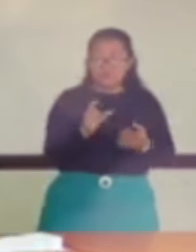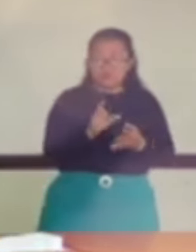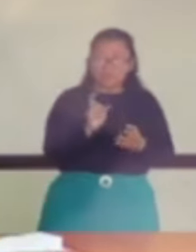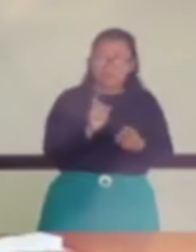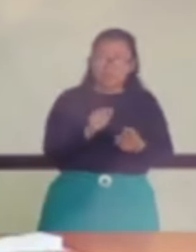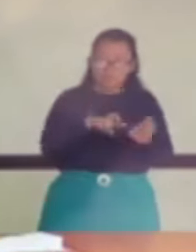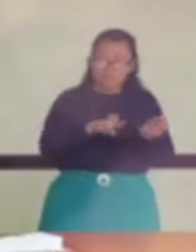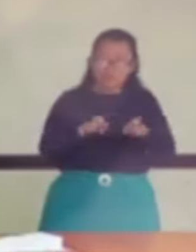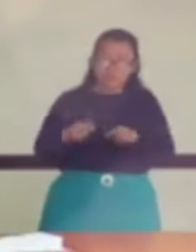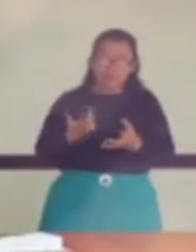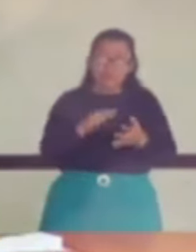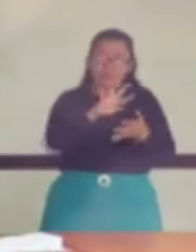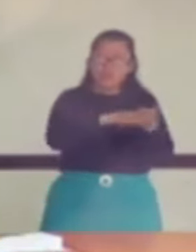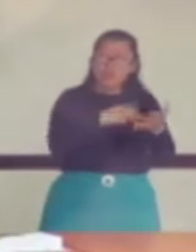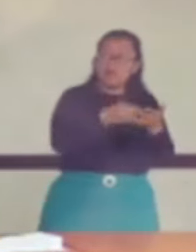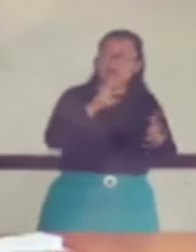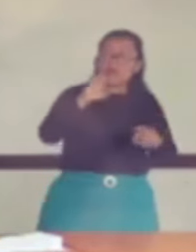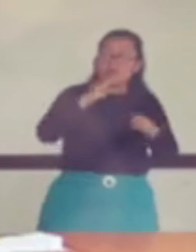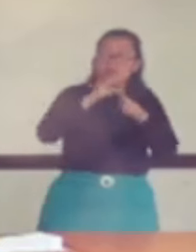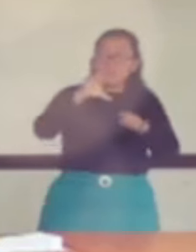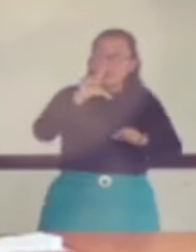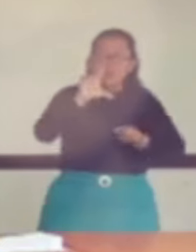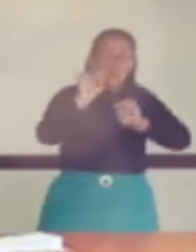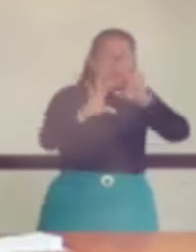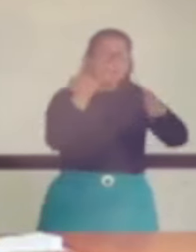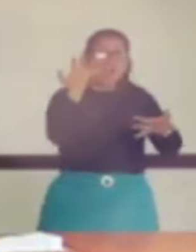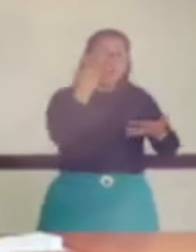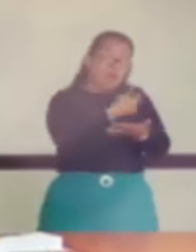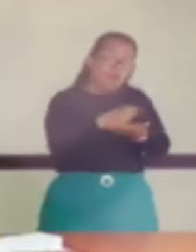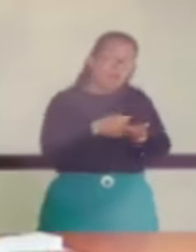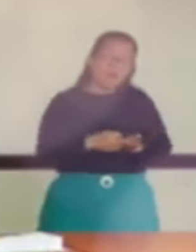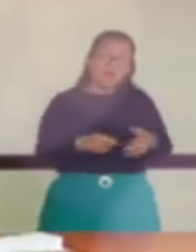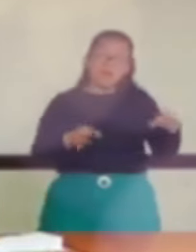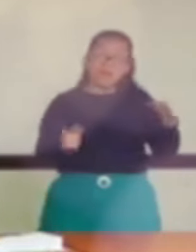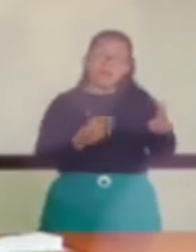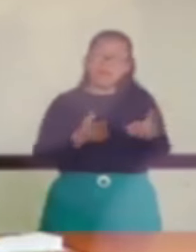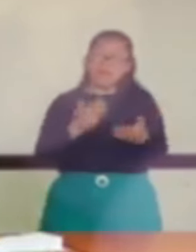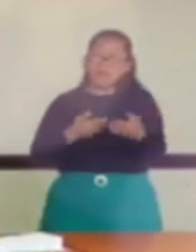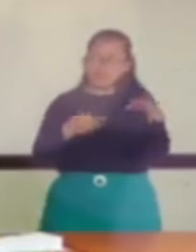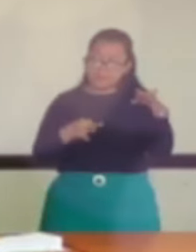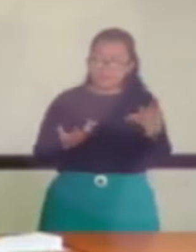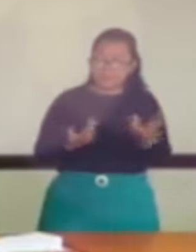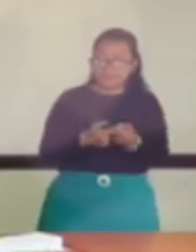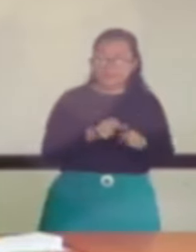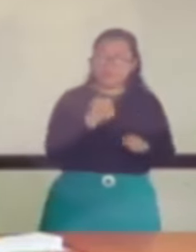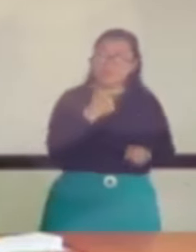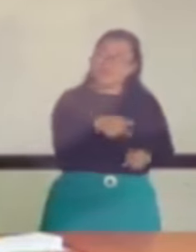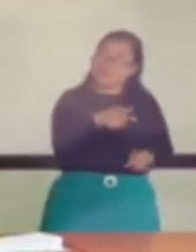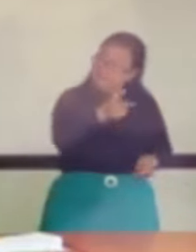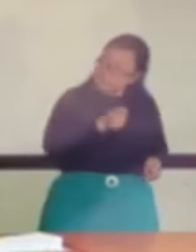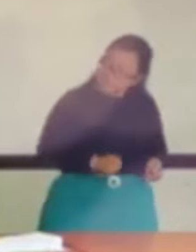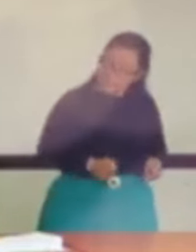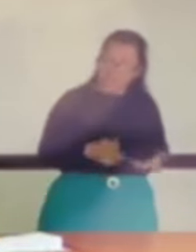en cuadros Excel, lo llevaban incluso a mano en algunas Cardex. Entonces se les hizo saber la obligación que tenían